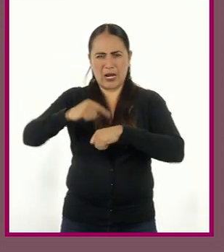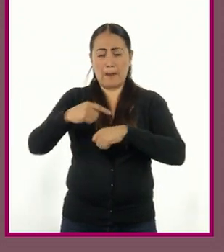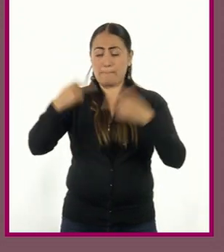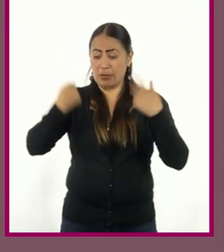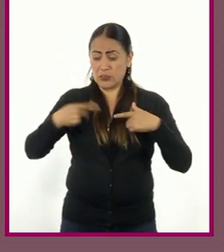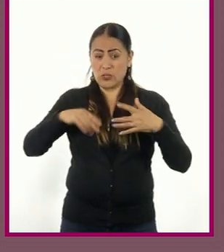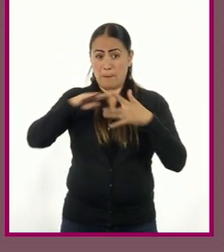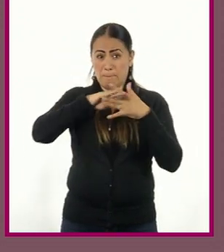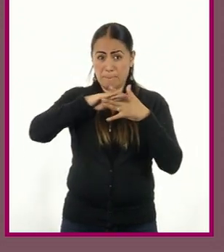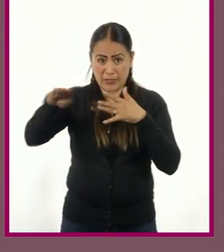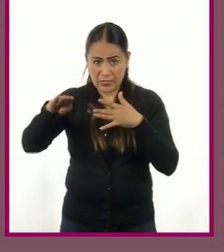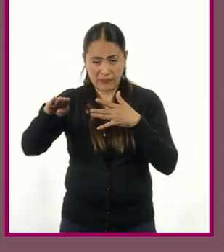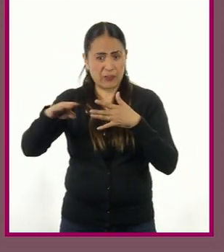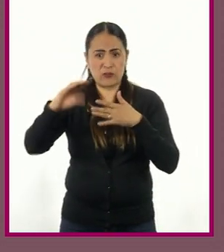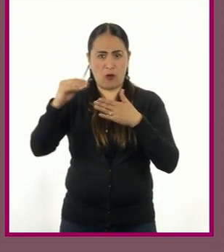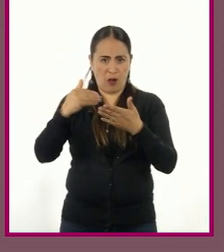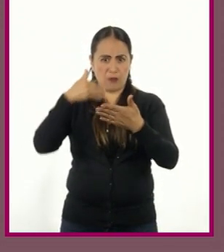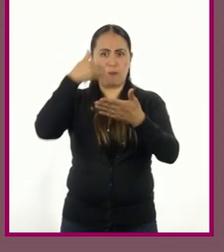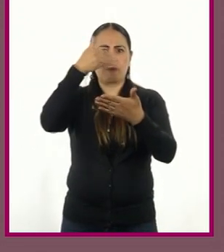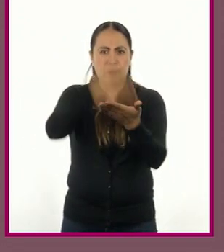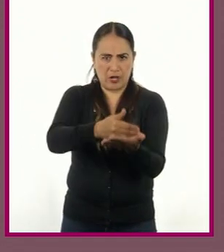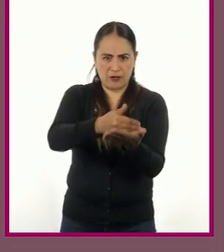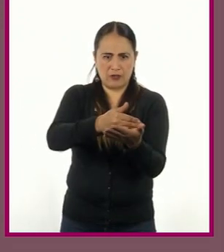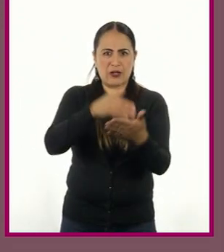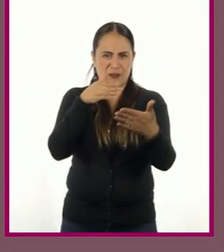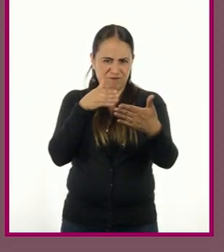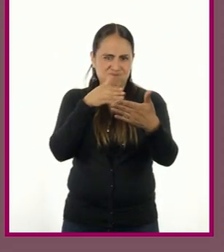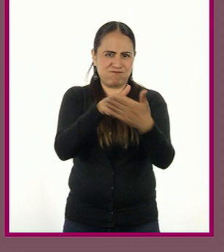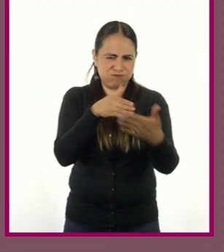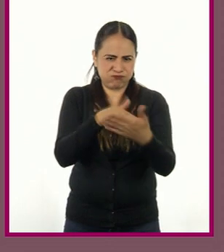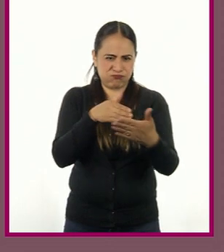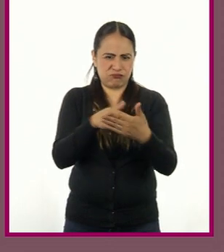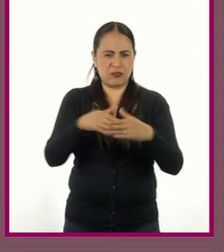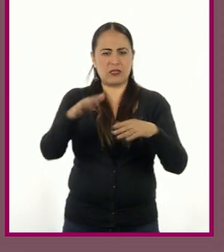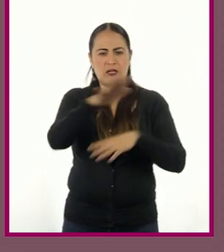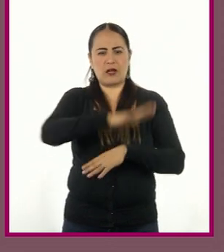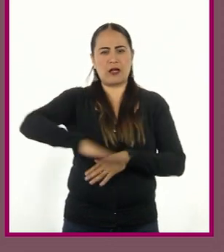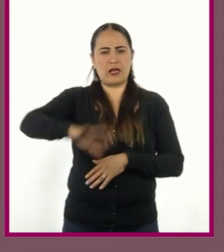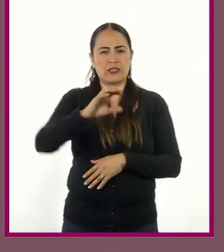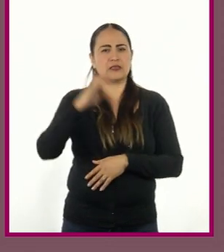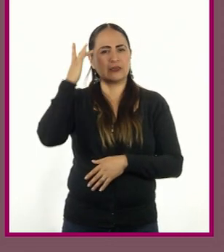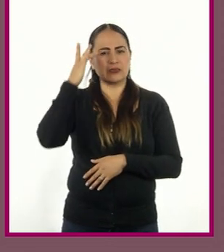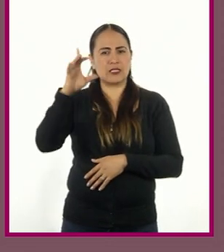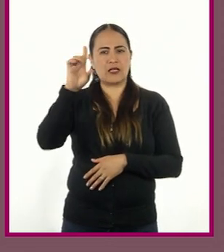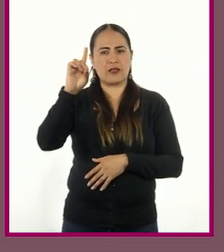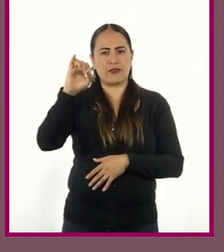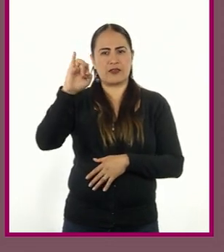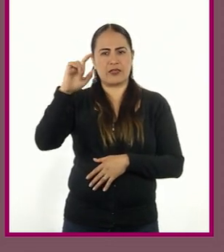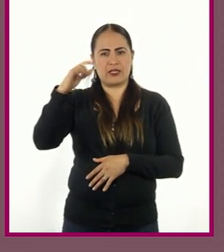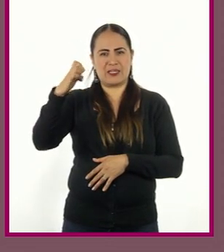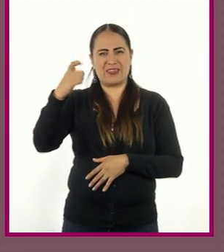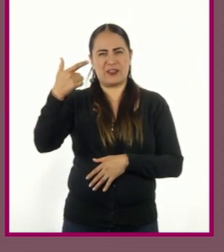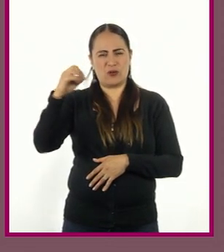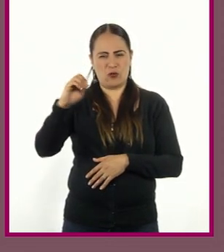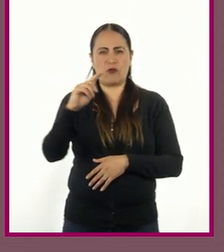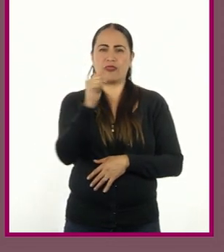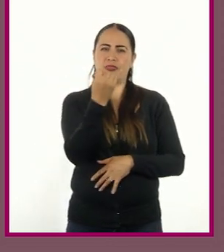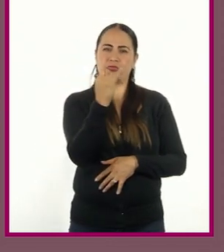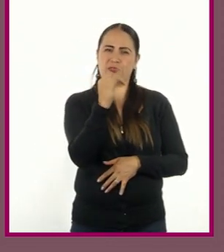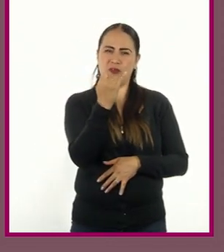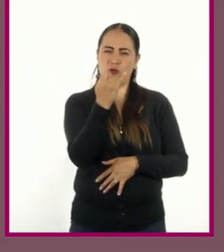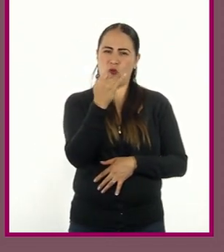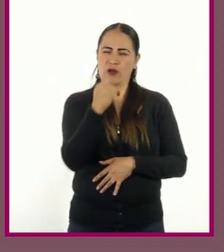la frontera más transitada del mundo. Tan solo en el paso entre San Diego y Tijuana cruzan